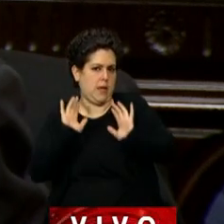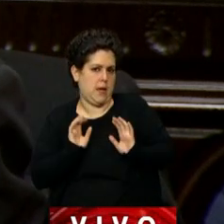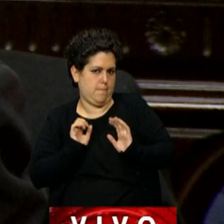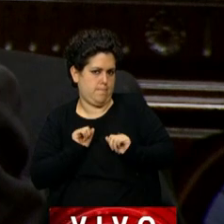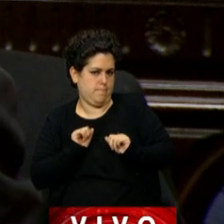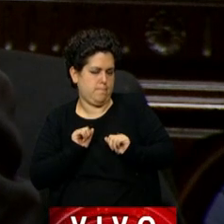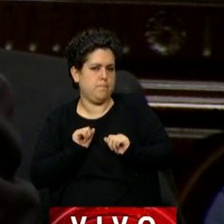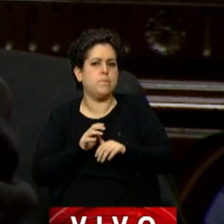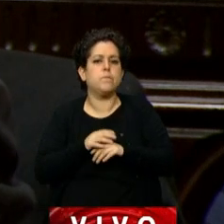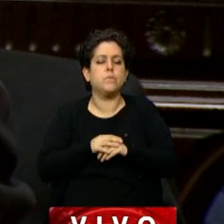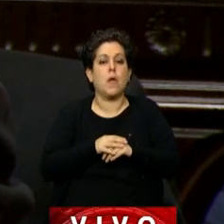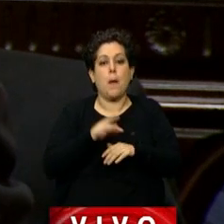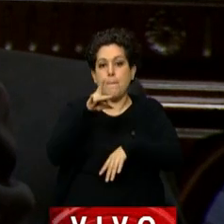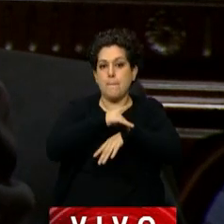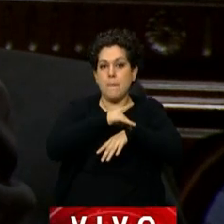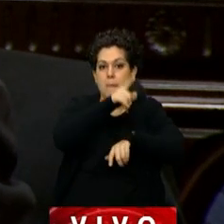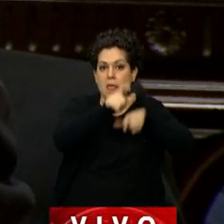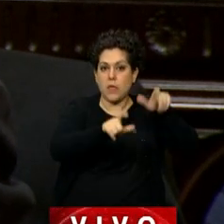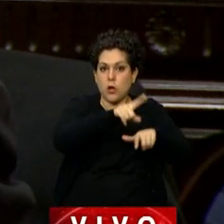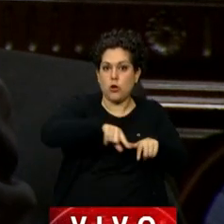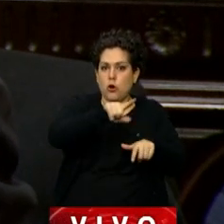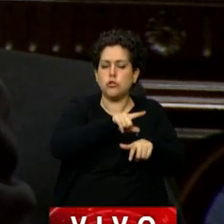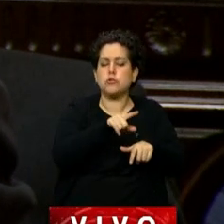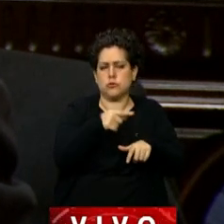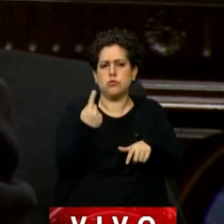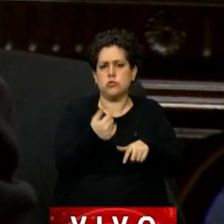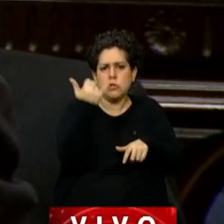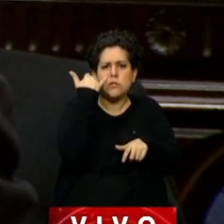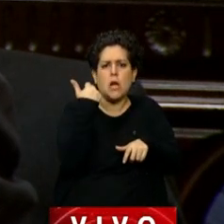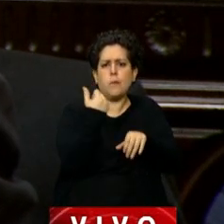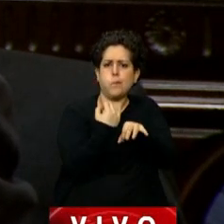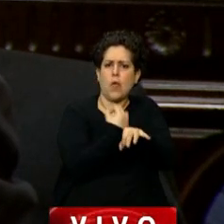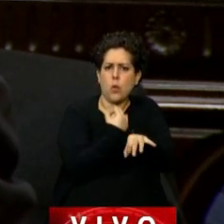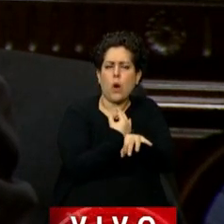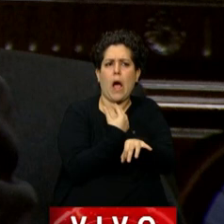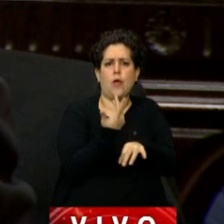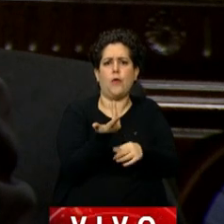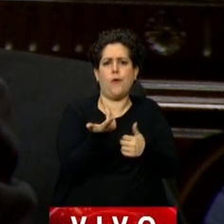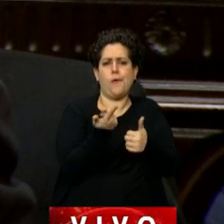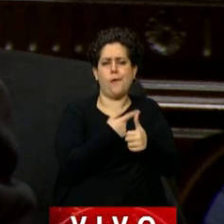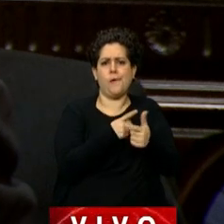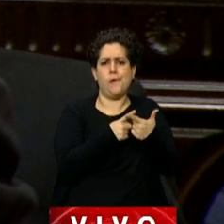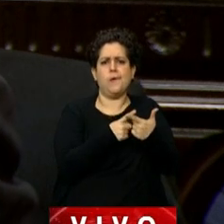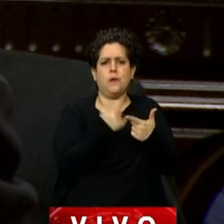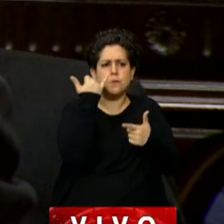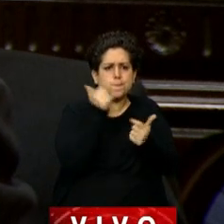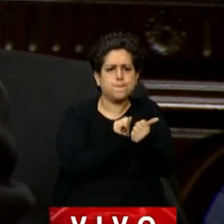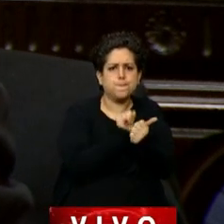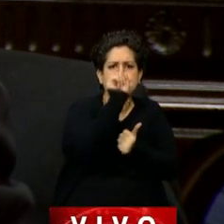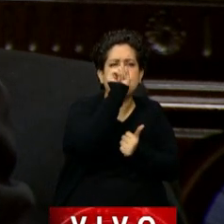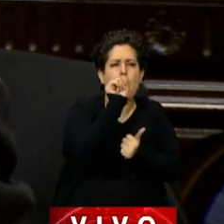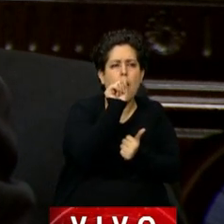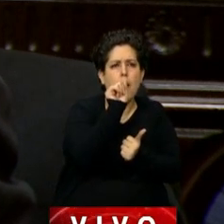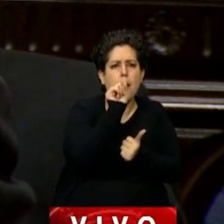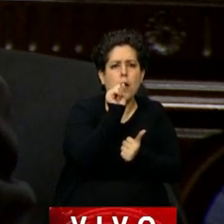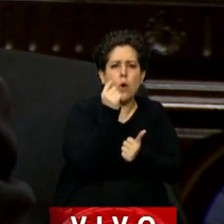Los médicos nos hemos educado y nos hemos recibido